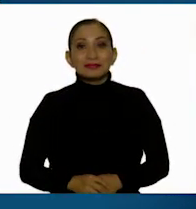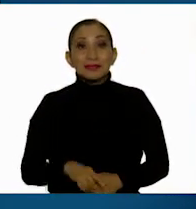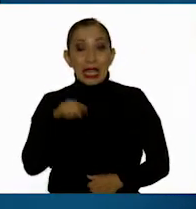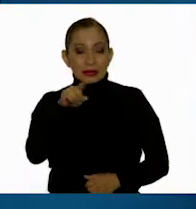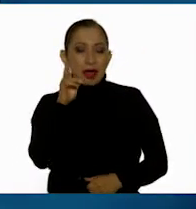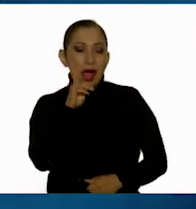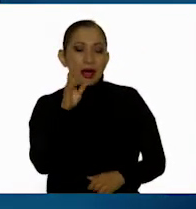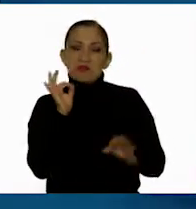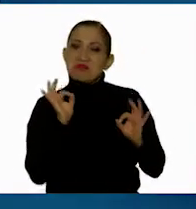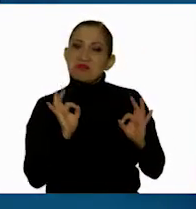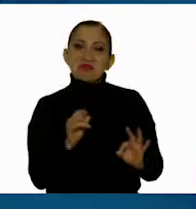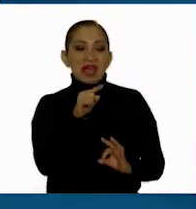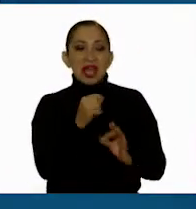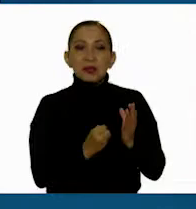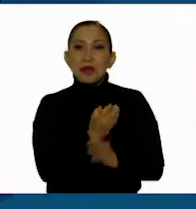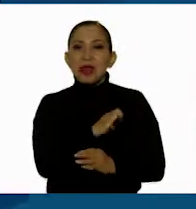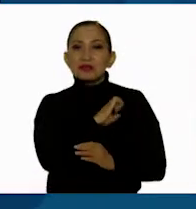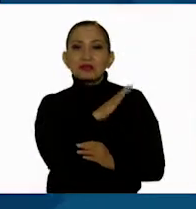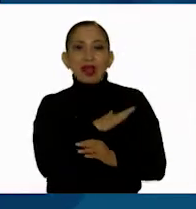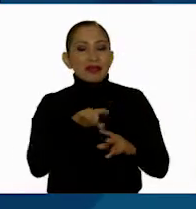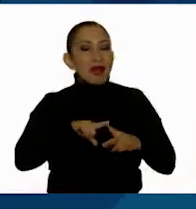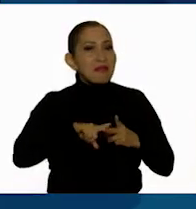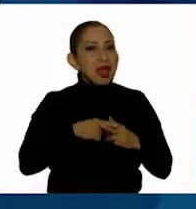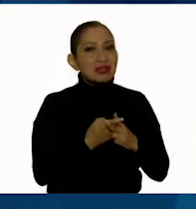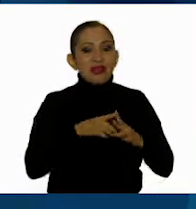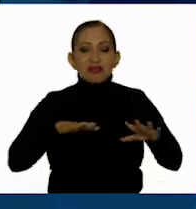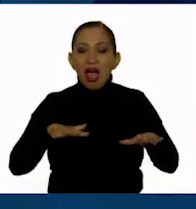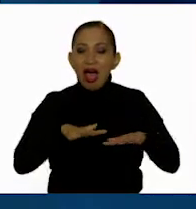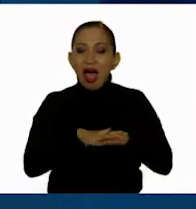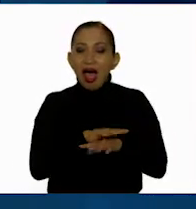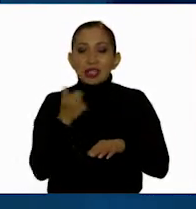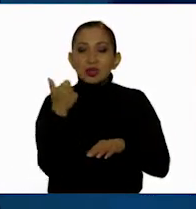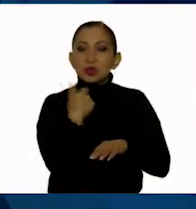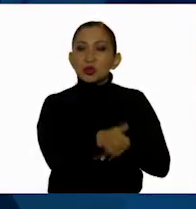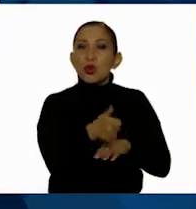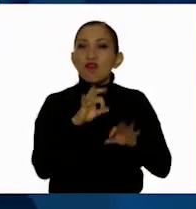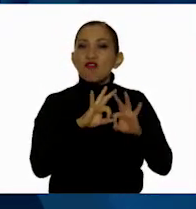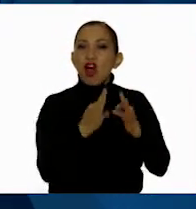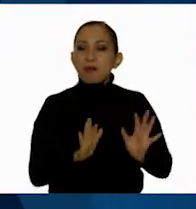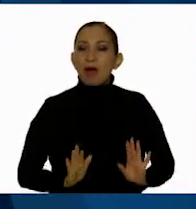Es evidente, la Nueva España comienza a cobrar vida propia.